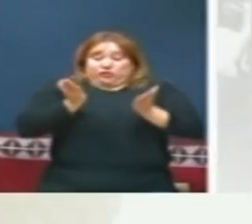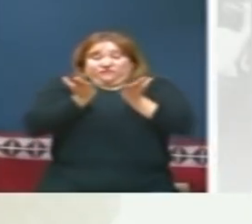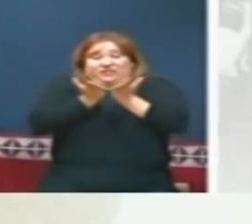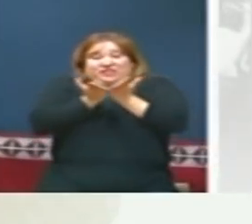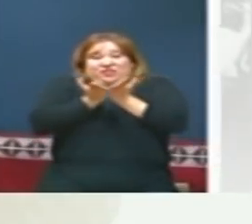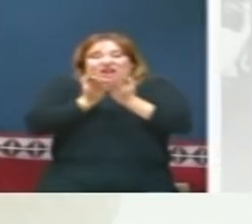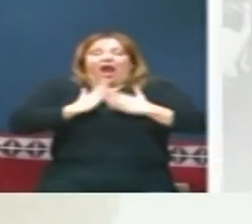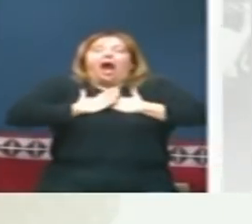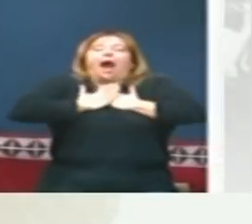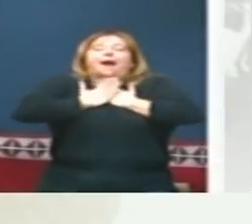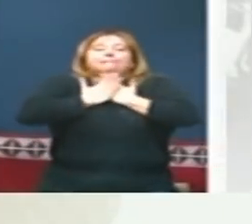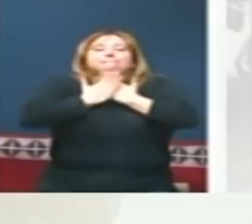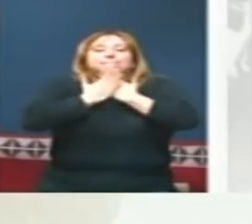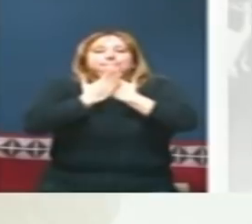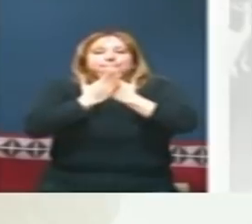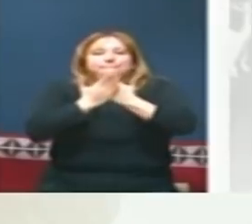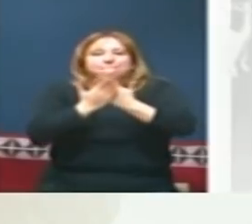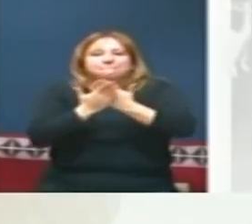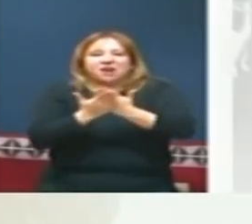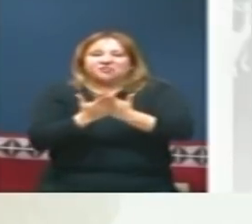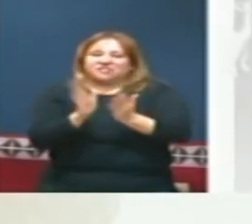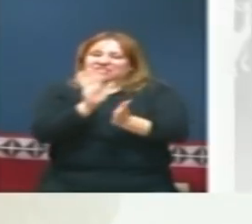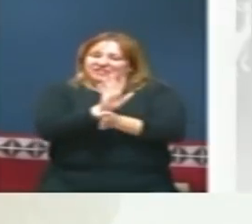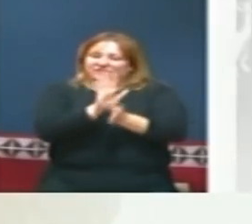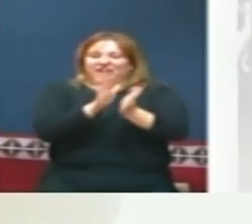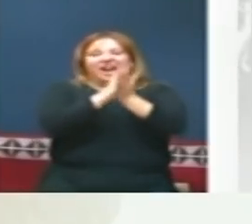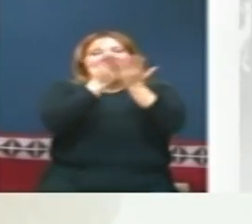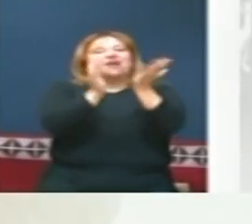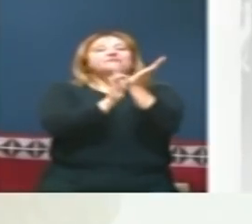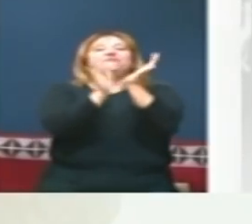y amado, que es el Evangelio